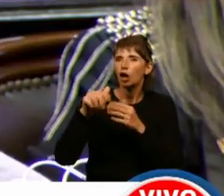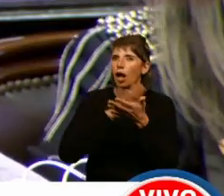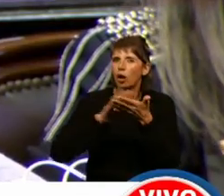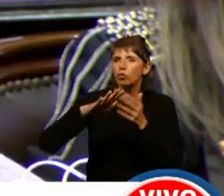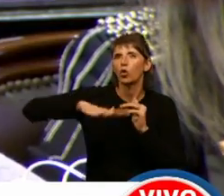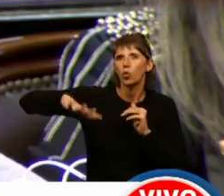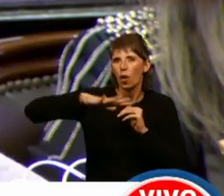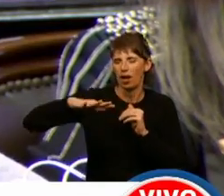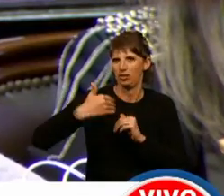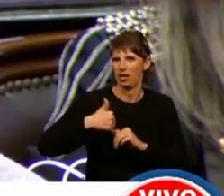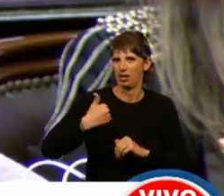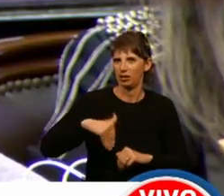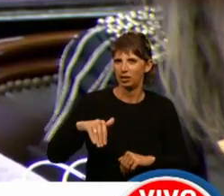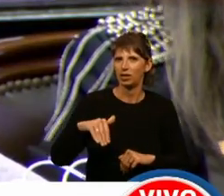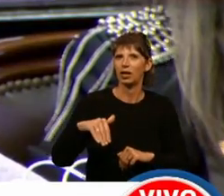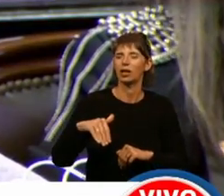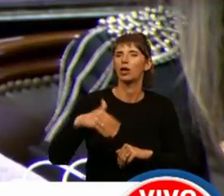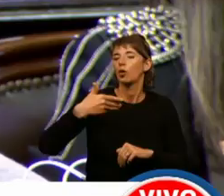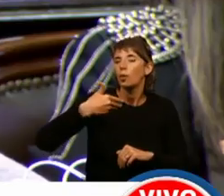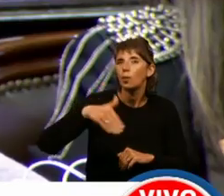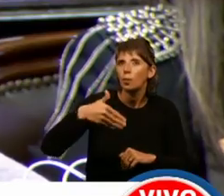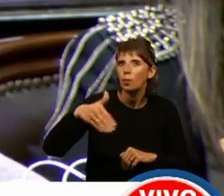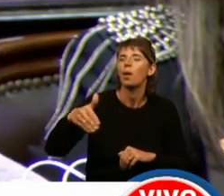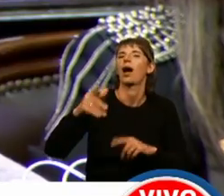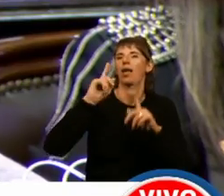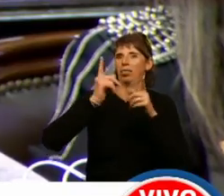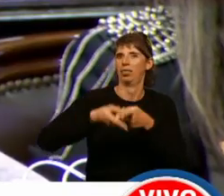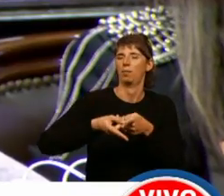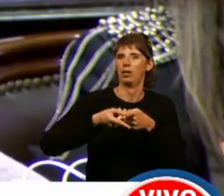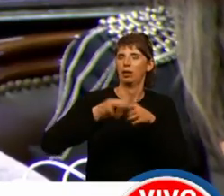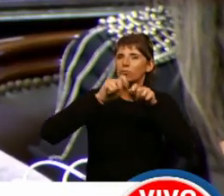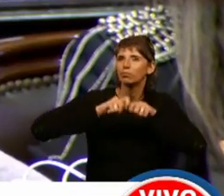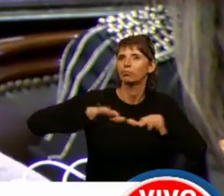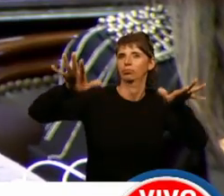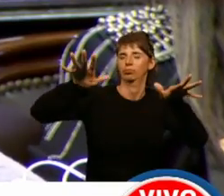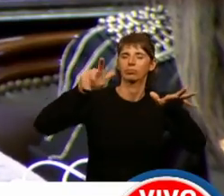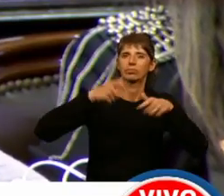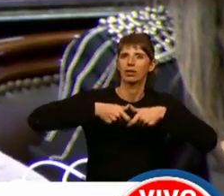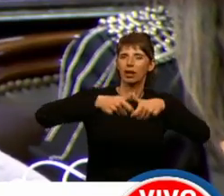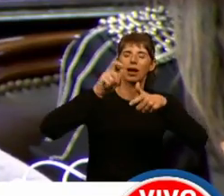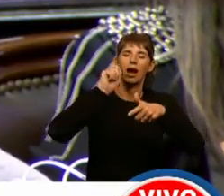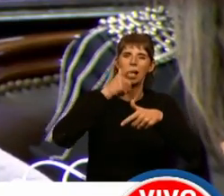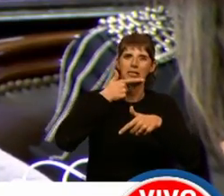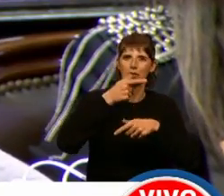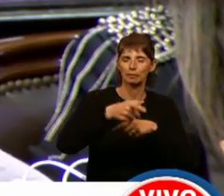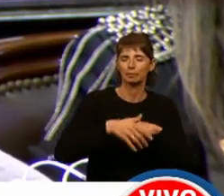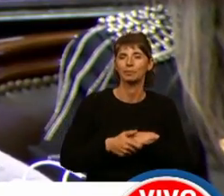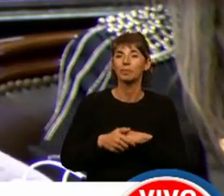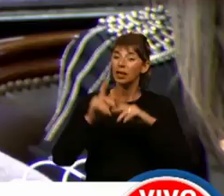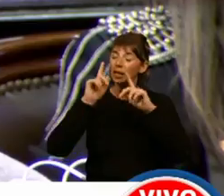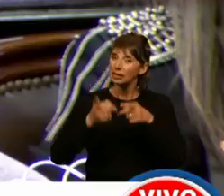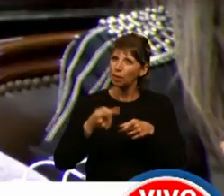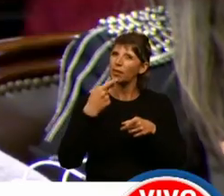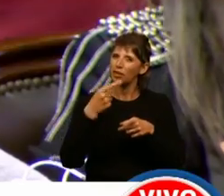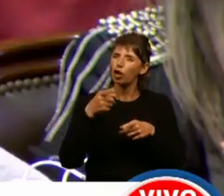país que próximamente también van a ser beneficiadas con el gas en red también decía como decía un trato igualitario